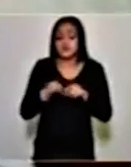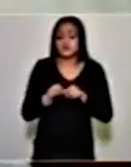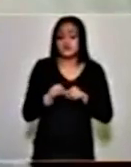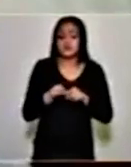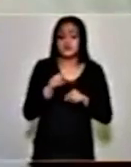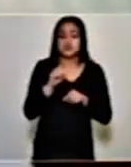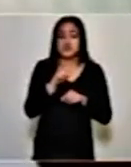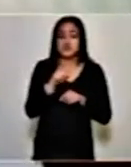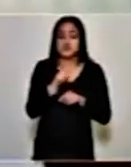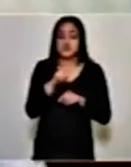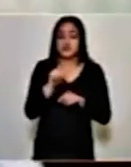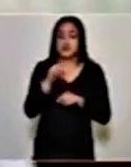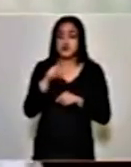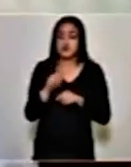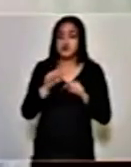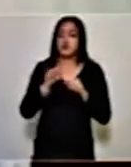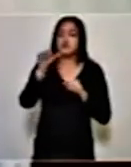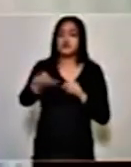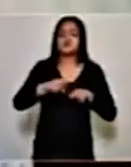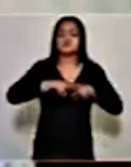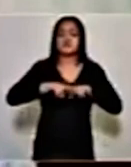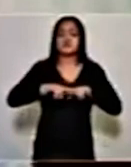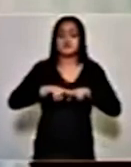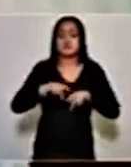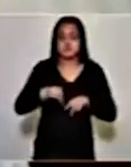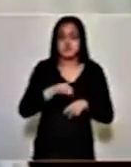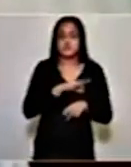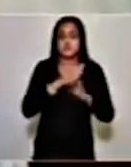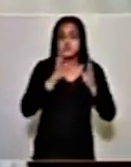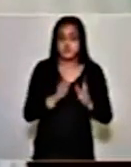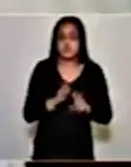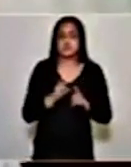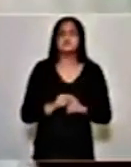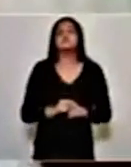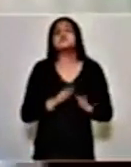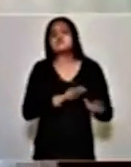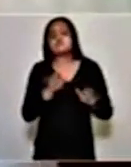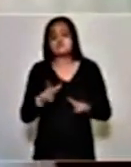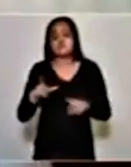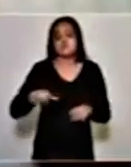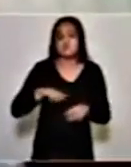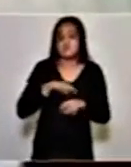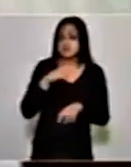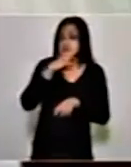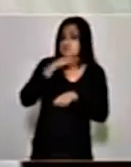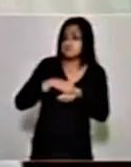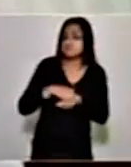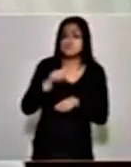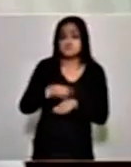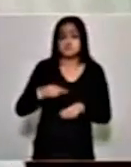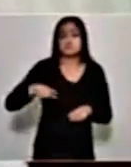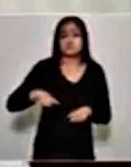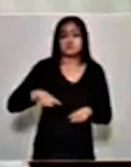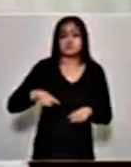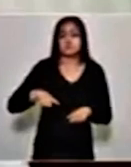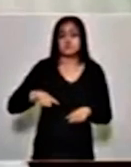del Conde hasta la vía del ferrocarril. Y por supuesto, gobernador, también medios de comunicación de parte del gobierno de